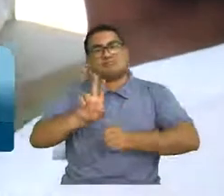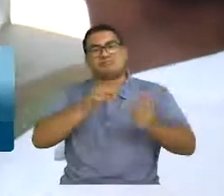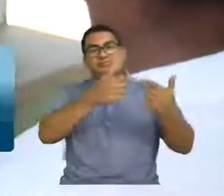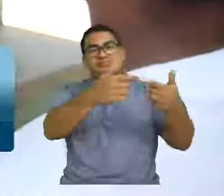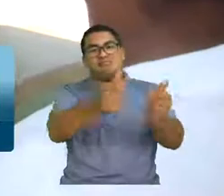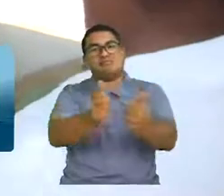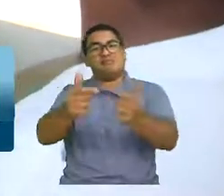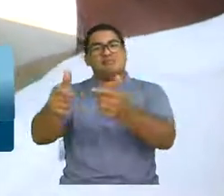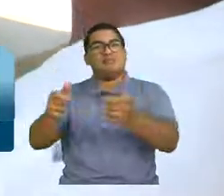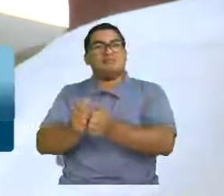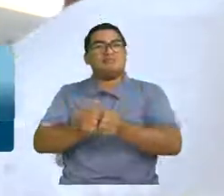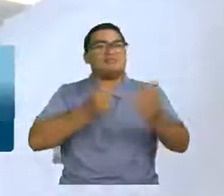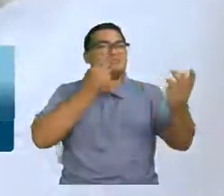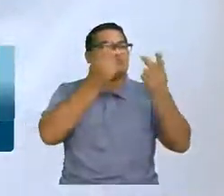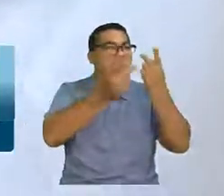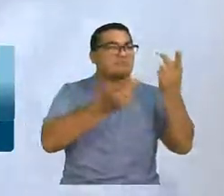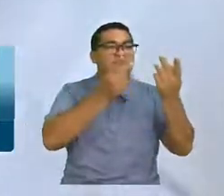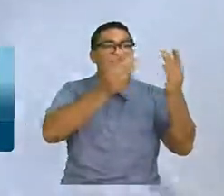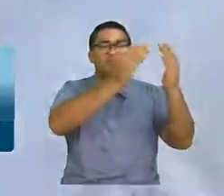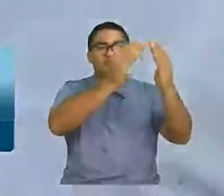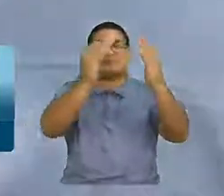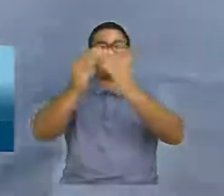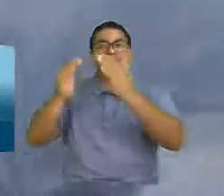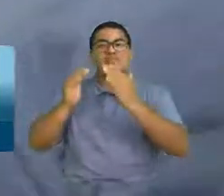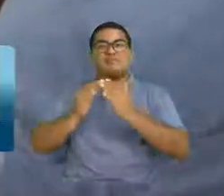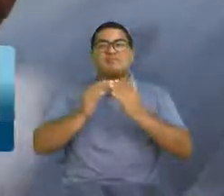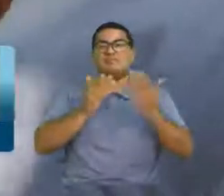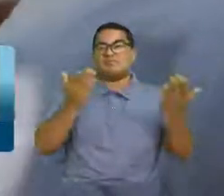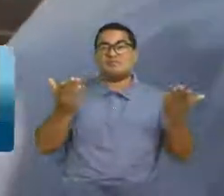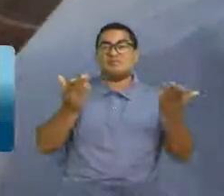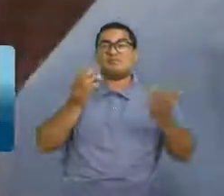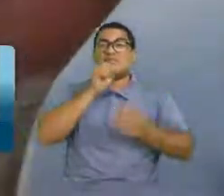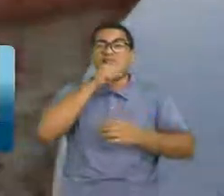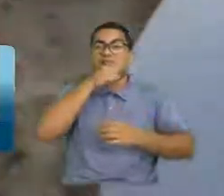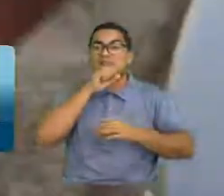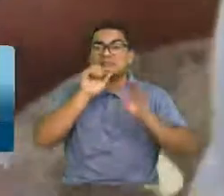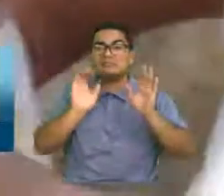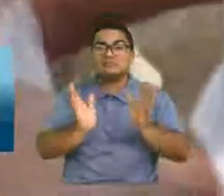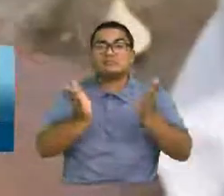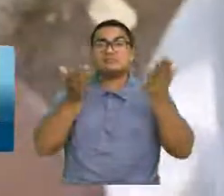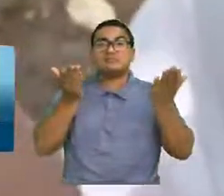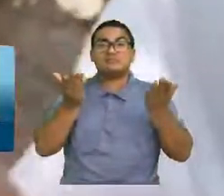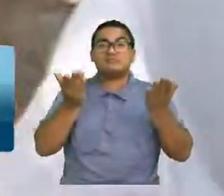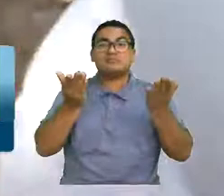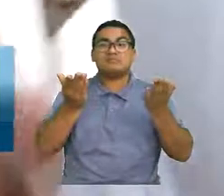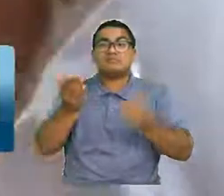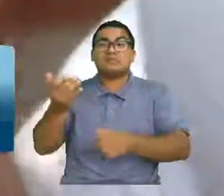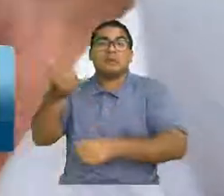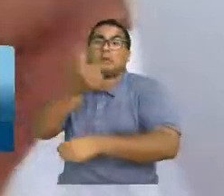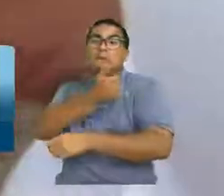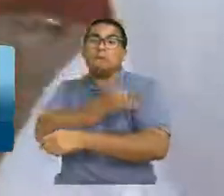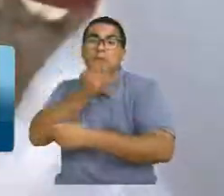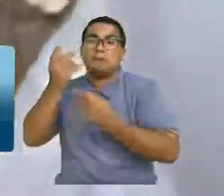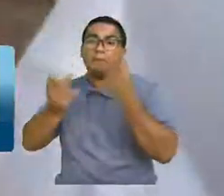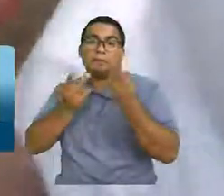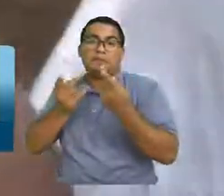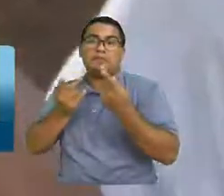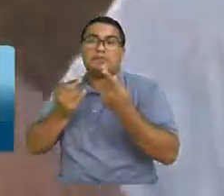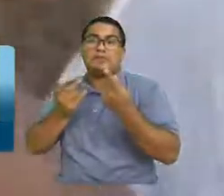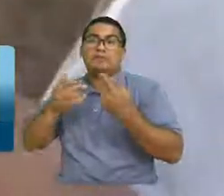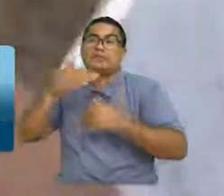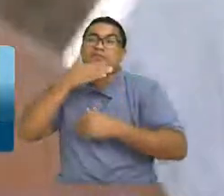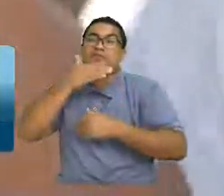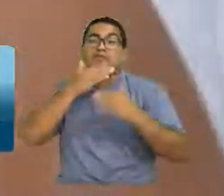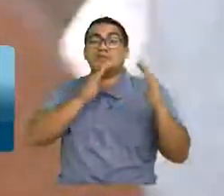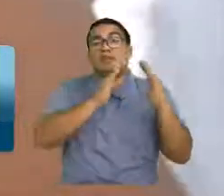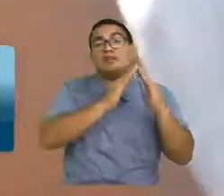salen casa a casa, porque también hay personas, adultos mayores, que no acuden a la unidad porque muchas veces quedan solo